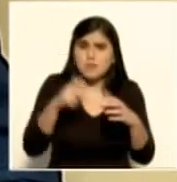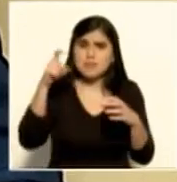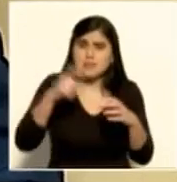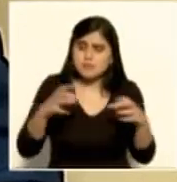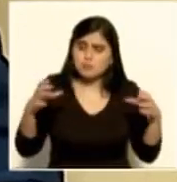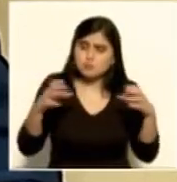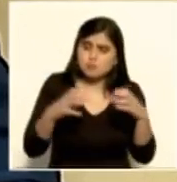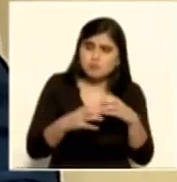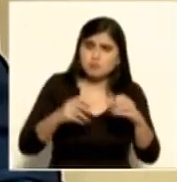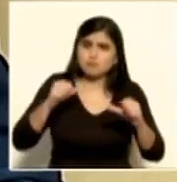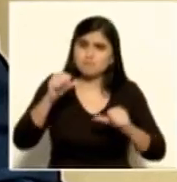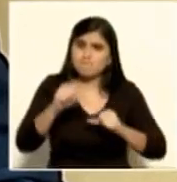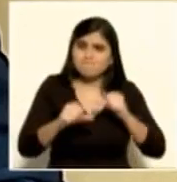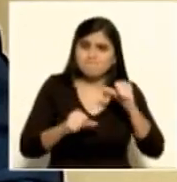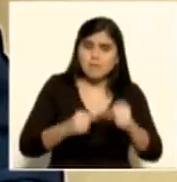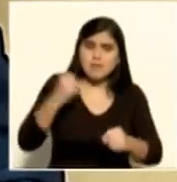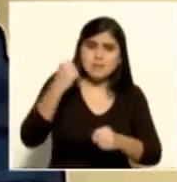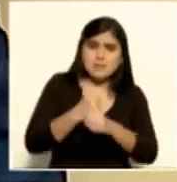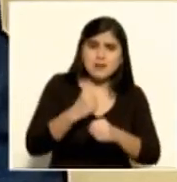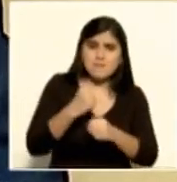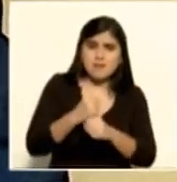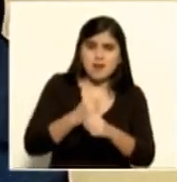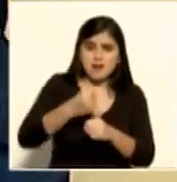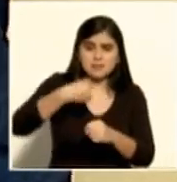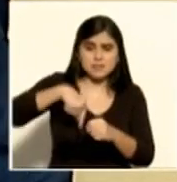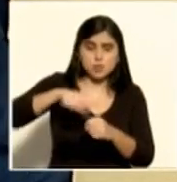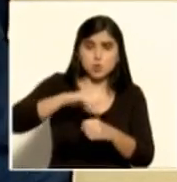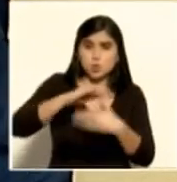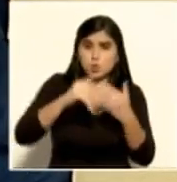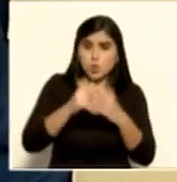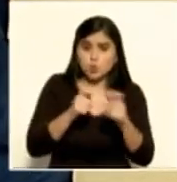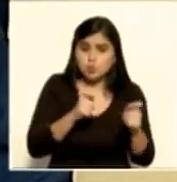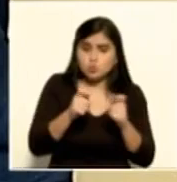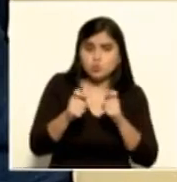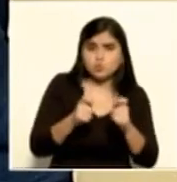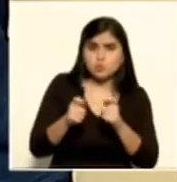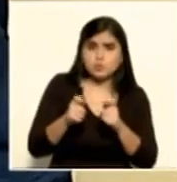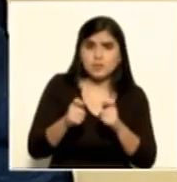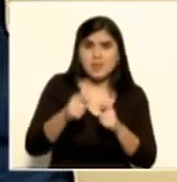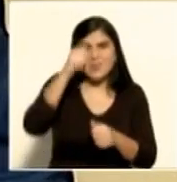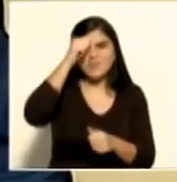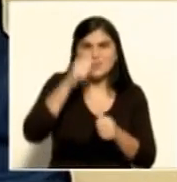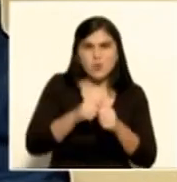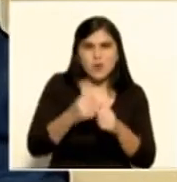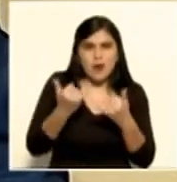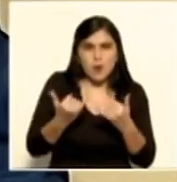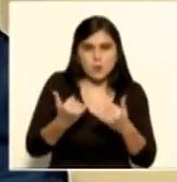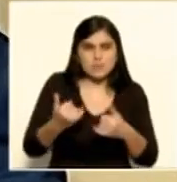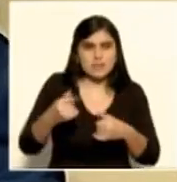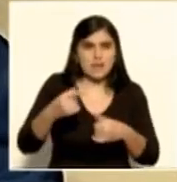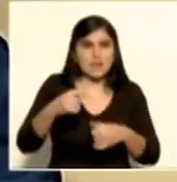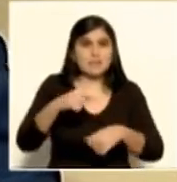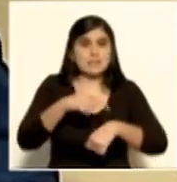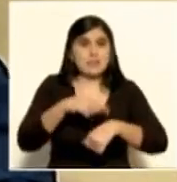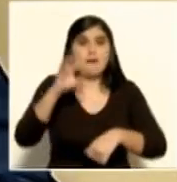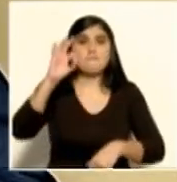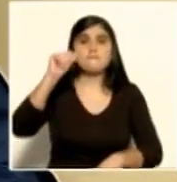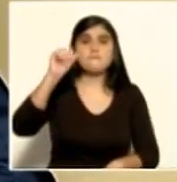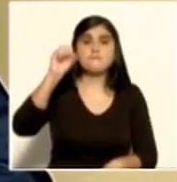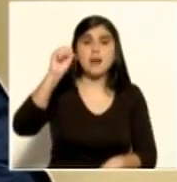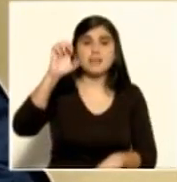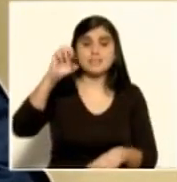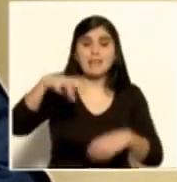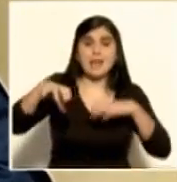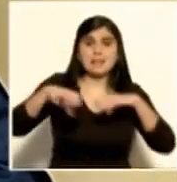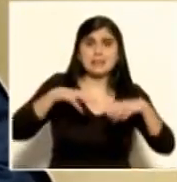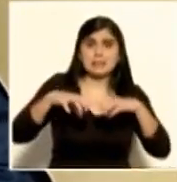y tenemos que autorregularnos. ¿Se acuerdan que dije al principio que estamos en fase reactiva en alguna medida y que tenemos que pasar